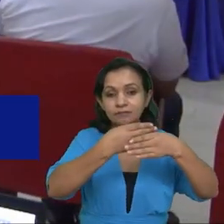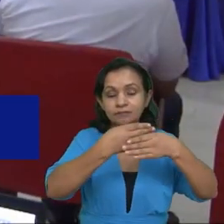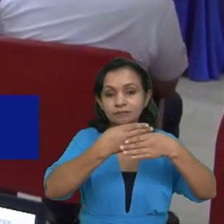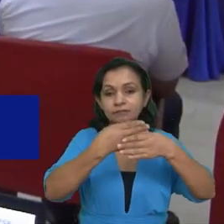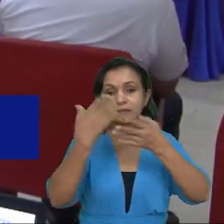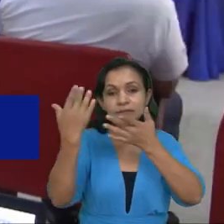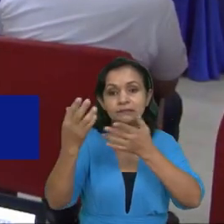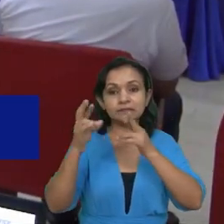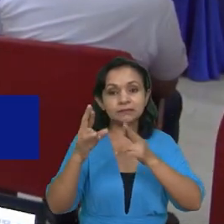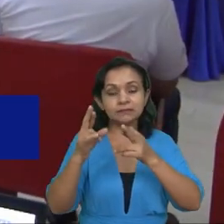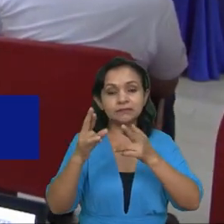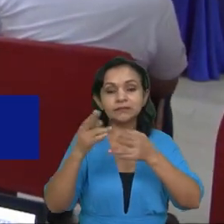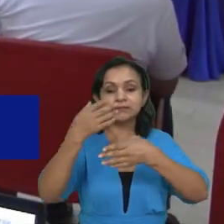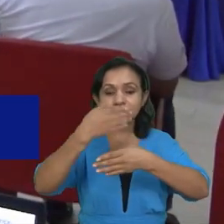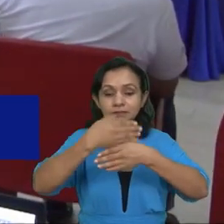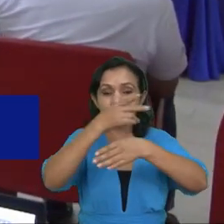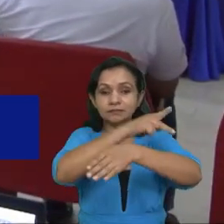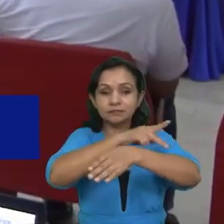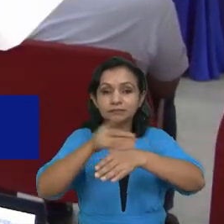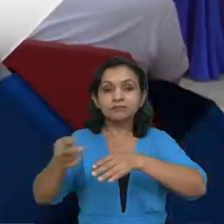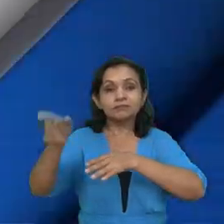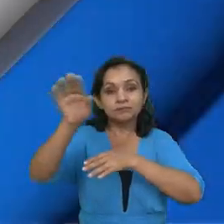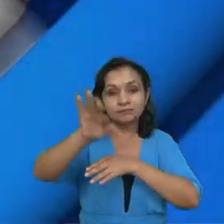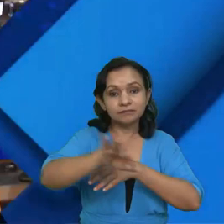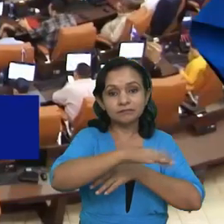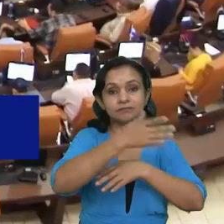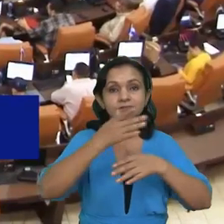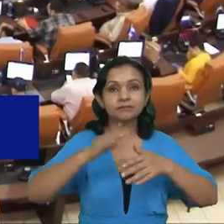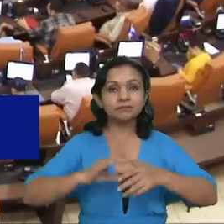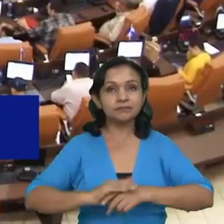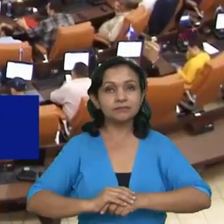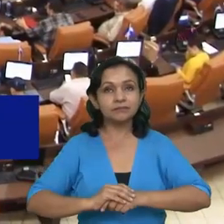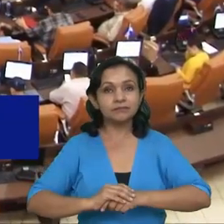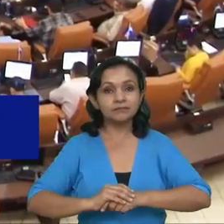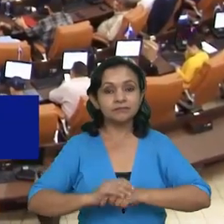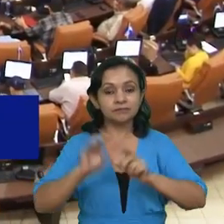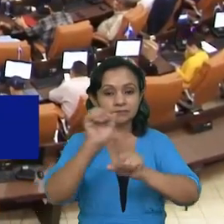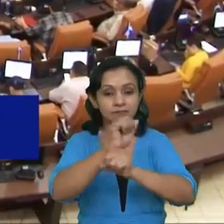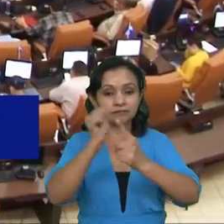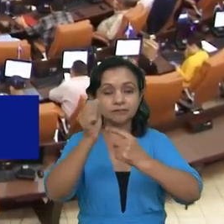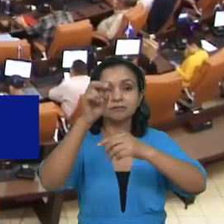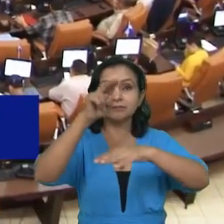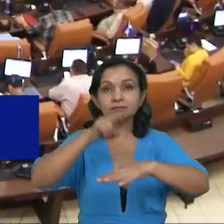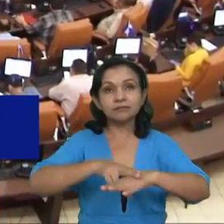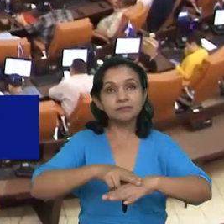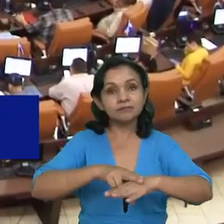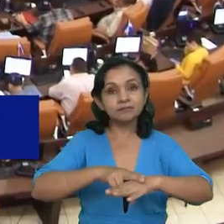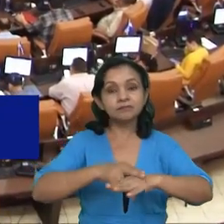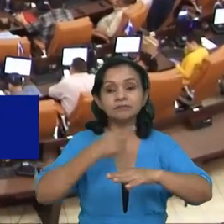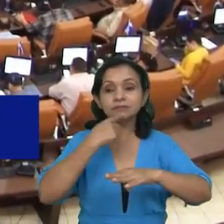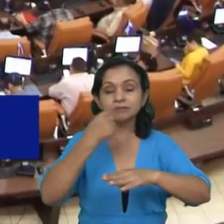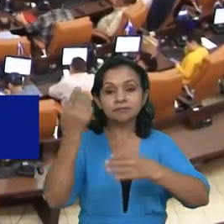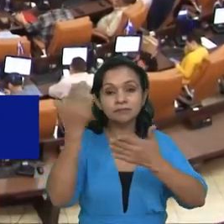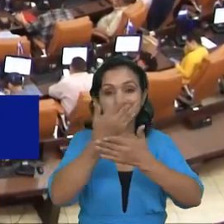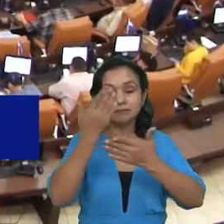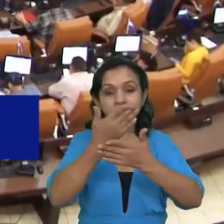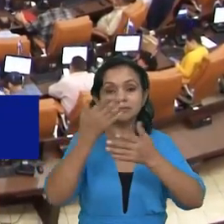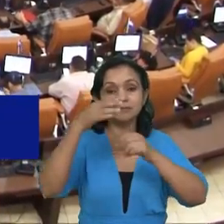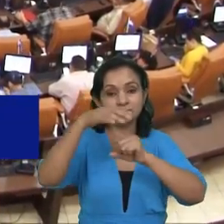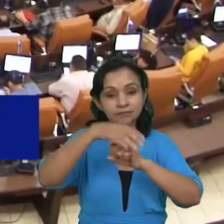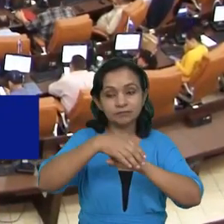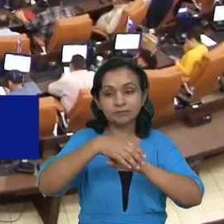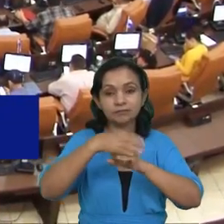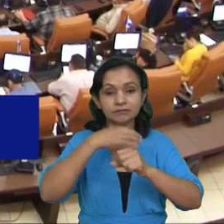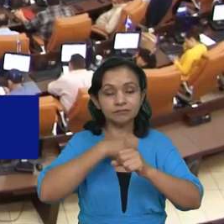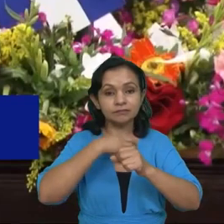tan esperada infraestructura marítima el plenario de la asamblea nacional remite a estudio en comisión la propuesta